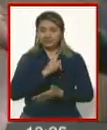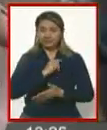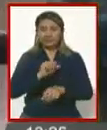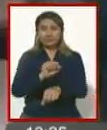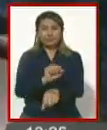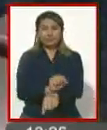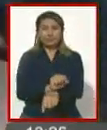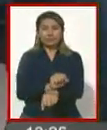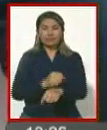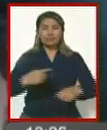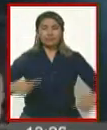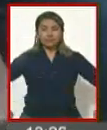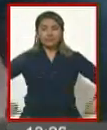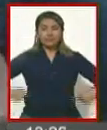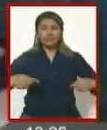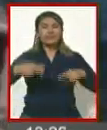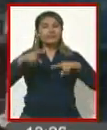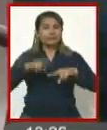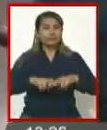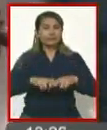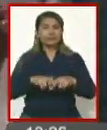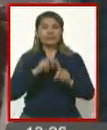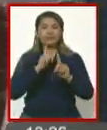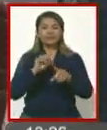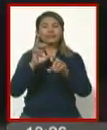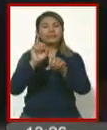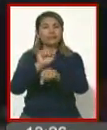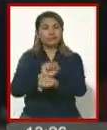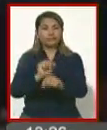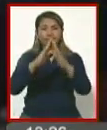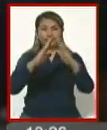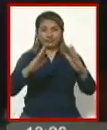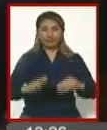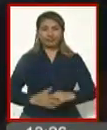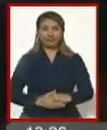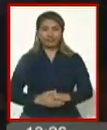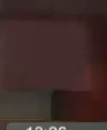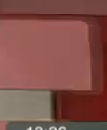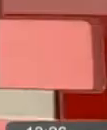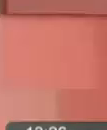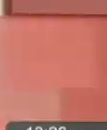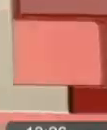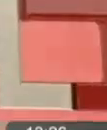manillado y en silla de ruedas, donde se ratificó su detención domiciliaria por el caso Mochilas 1.